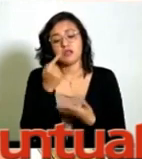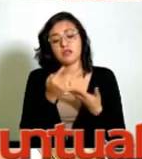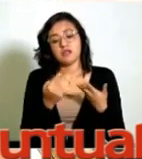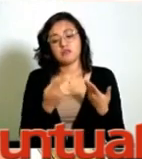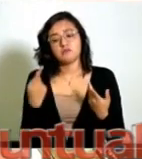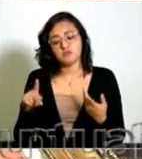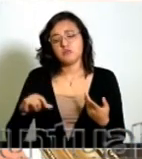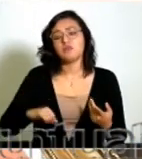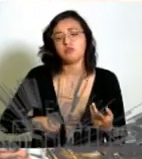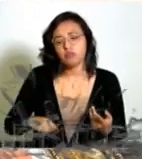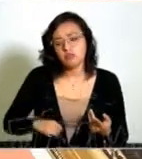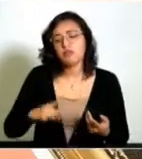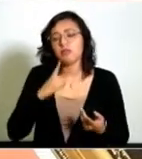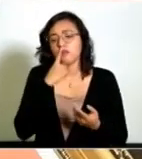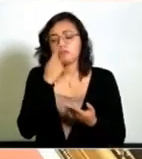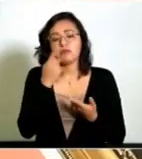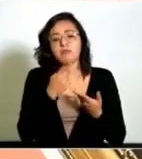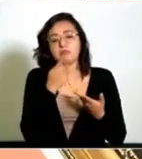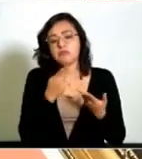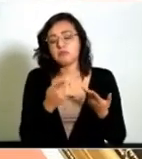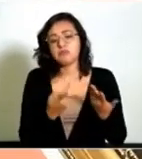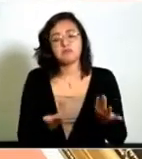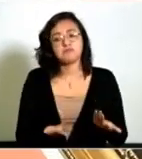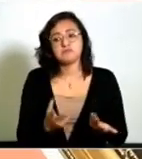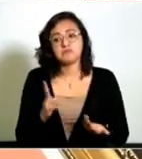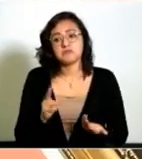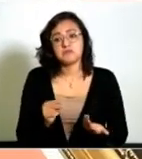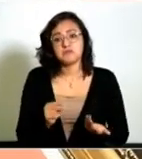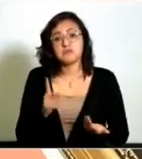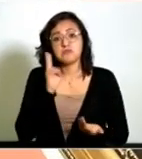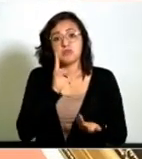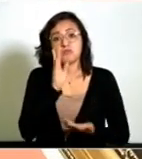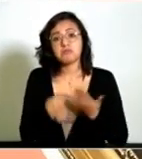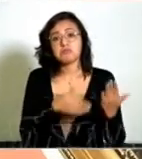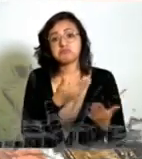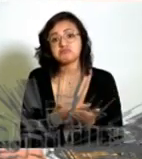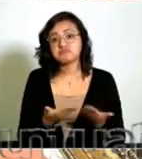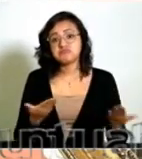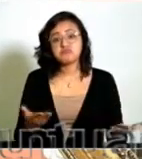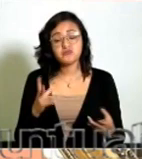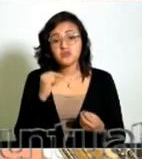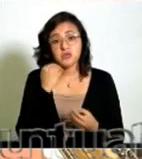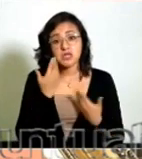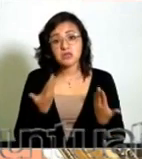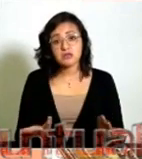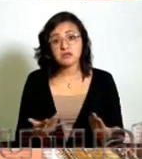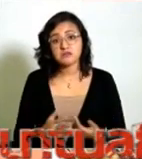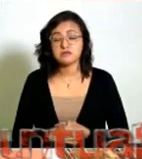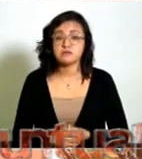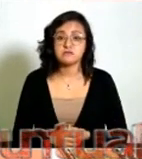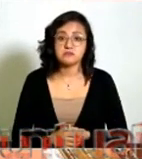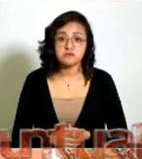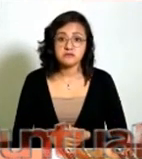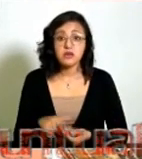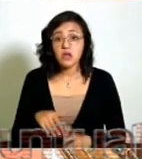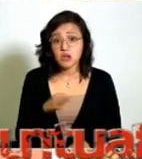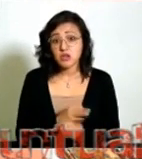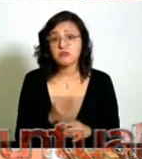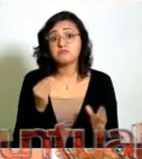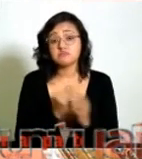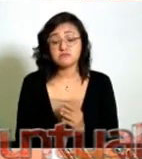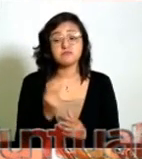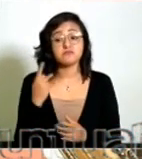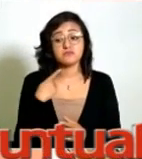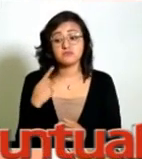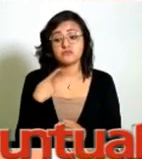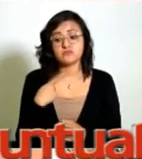interés convenga, corresponda, presentar las pruebas que tenga que presentar. Si esto es un asunto político